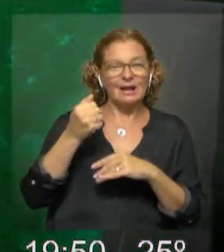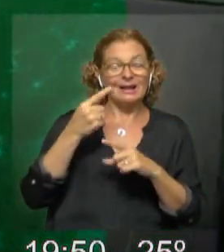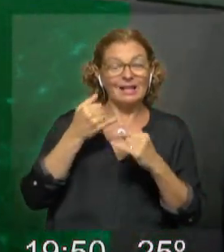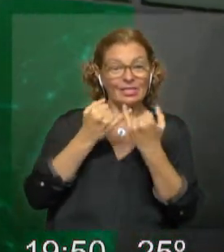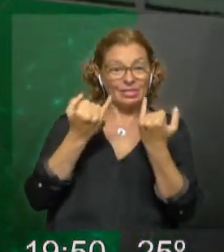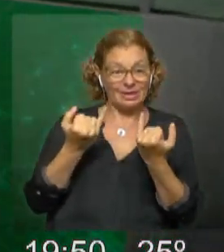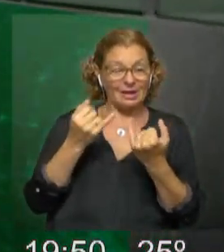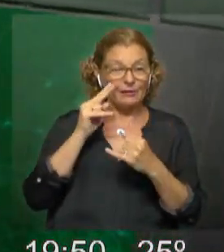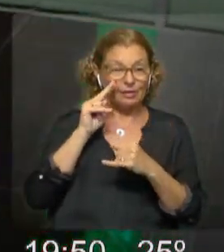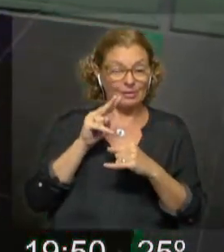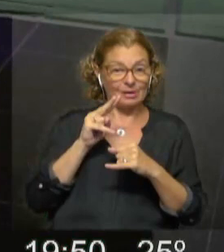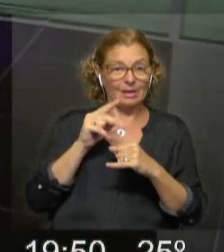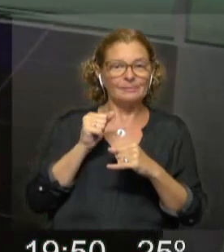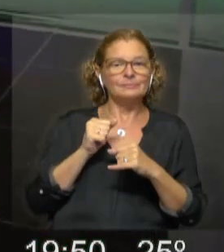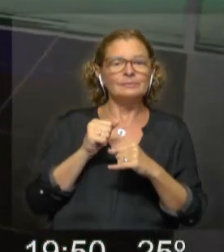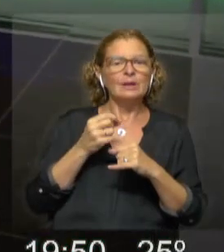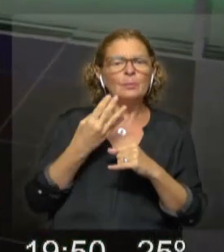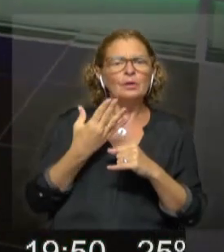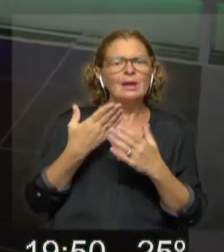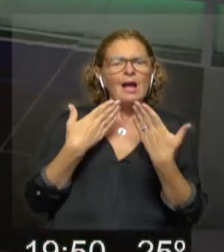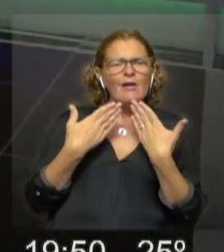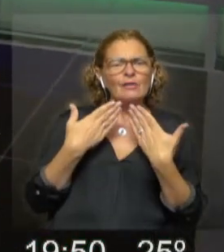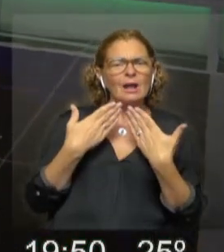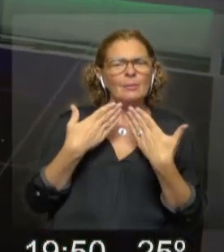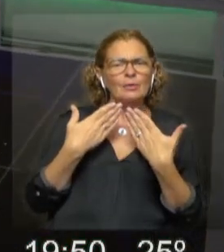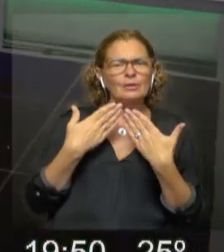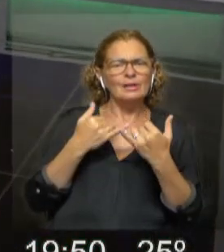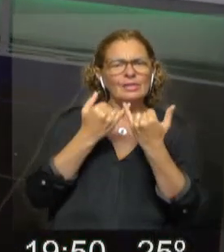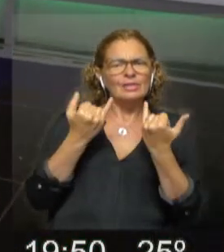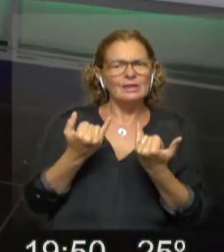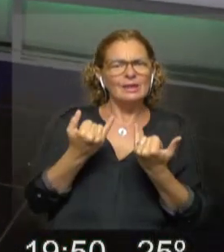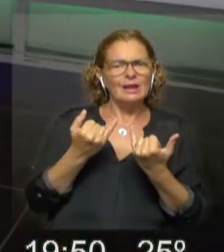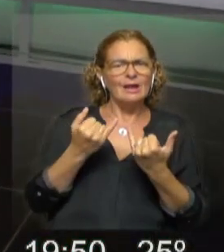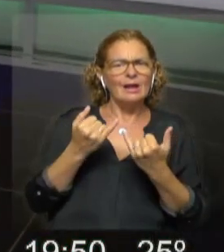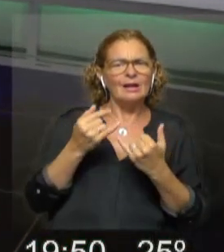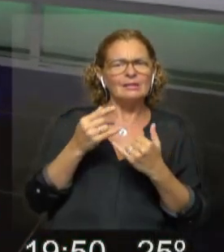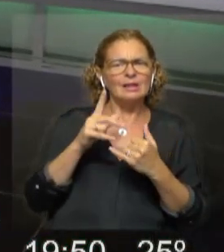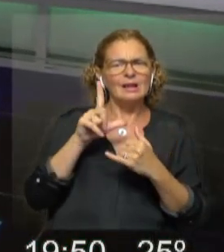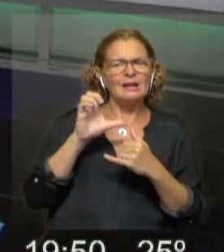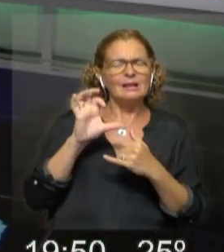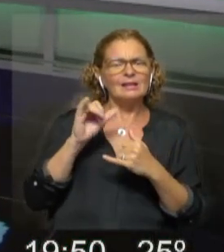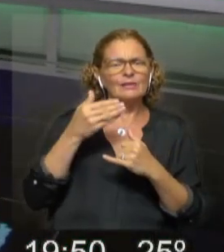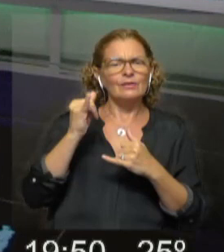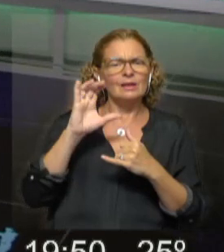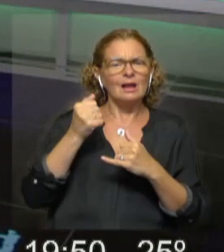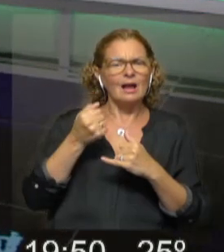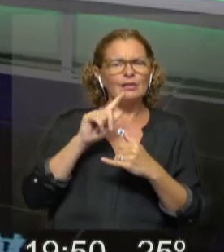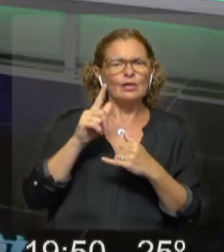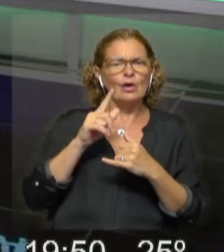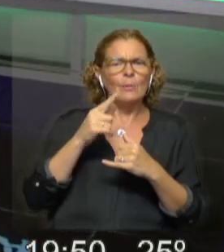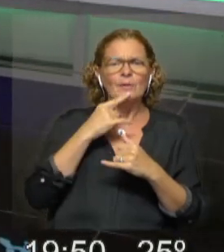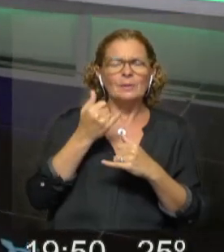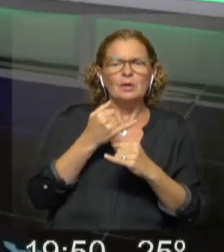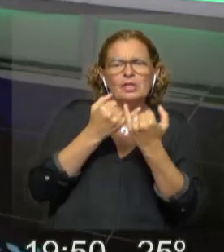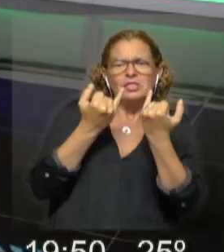la Visibilidad Lésbica. ¿Por qué hablamos del Día de la Visibilidad Lésbica y no el Día del lesbianismo, por